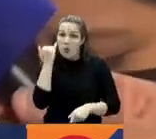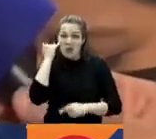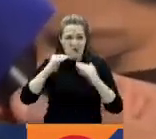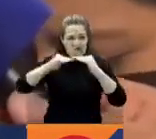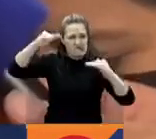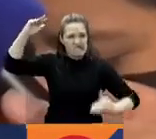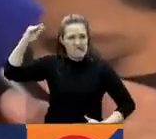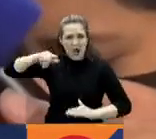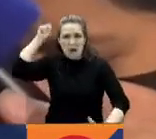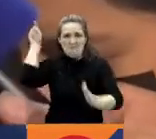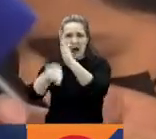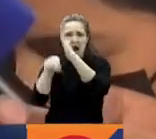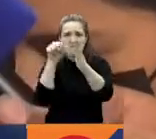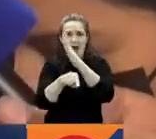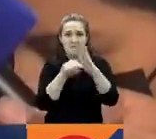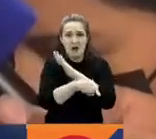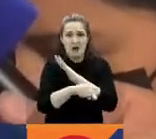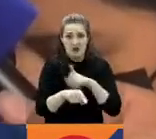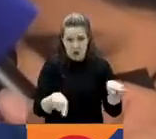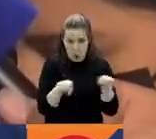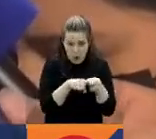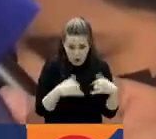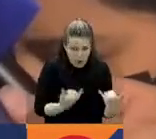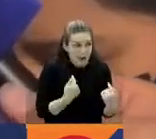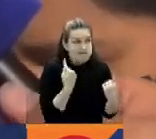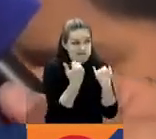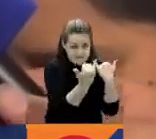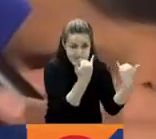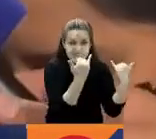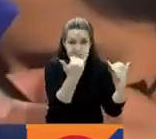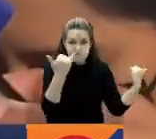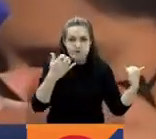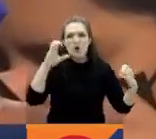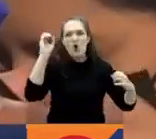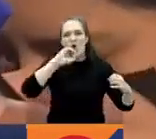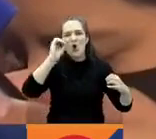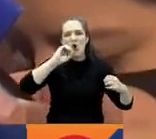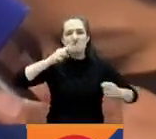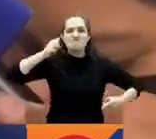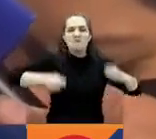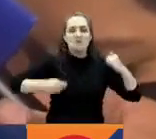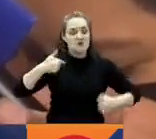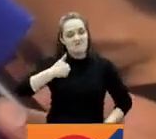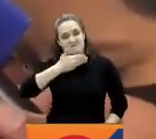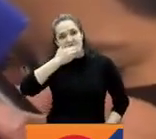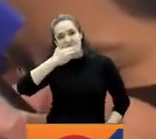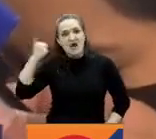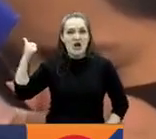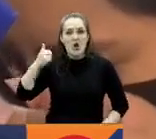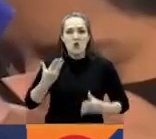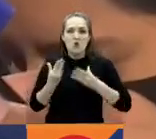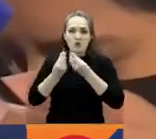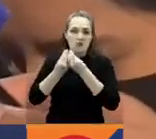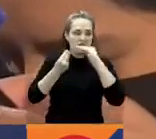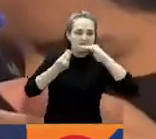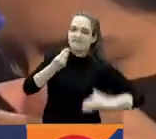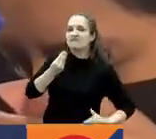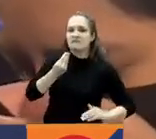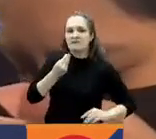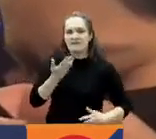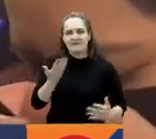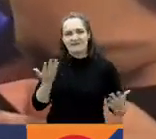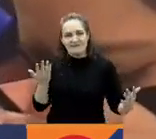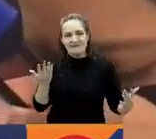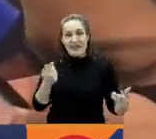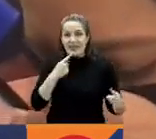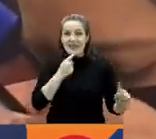discursos antisemitas. Y también los discursos que tratan de imponer la superioridad de unos frente a otros. Y